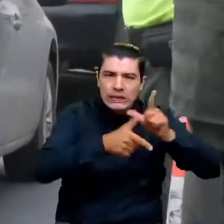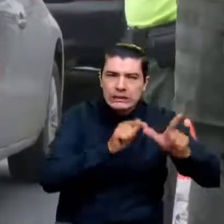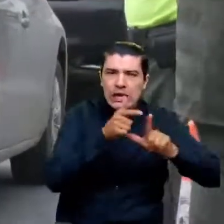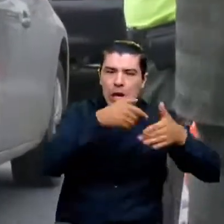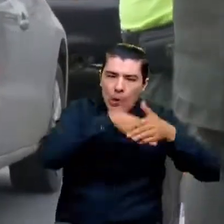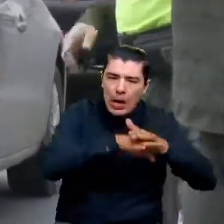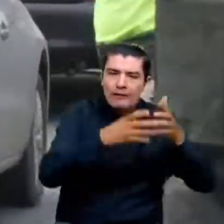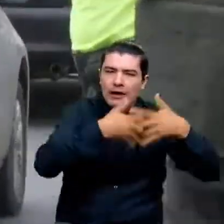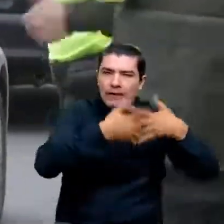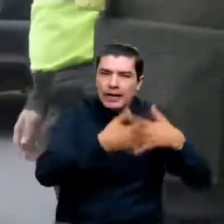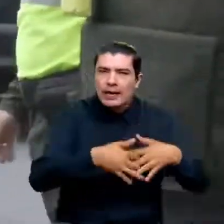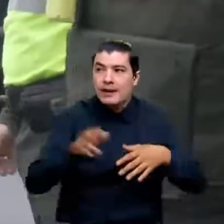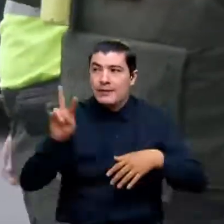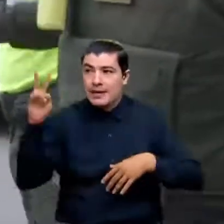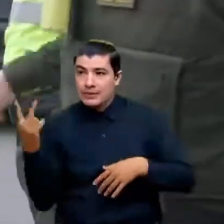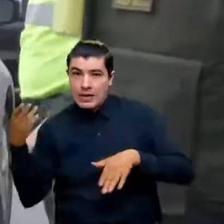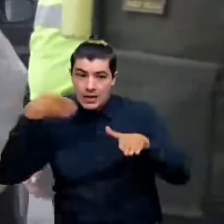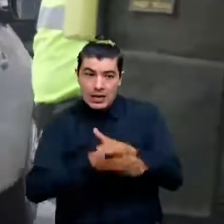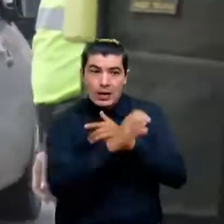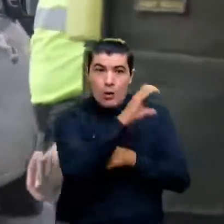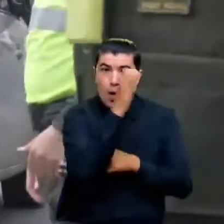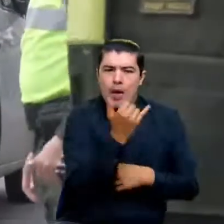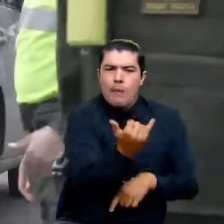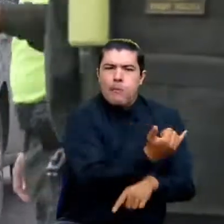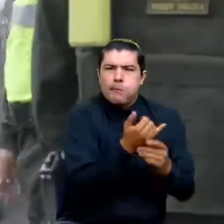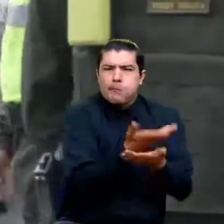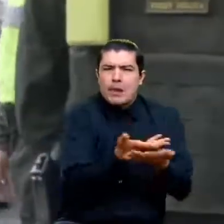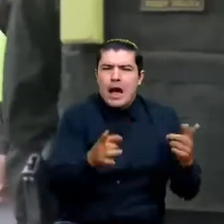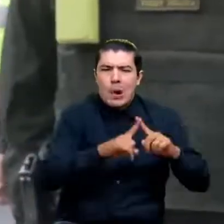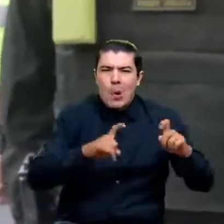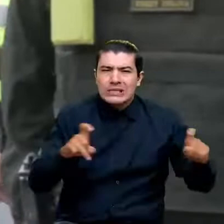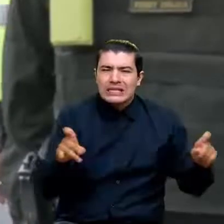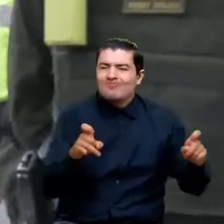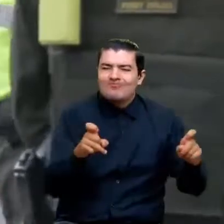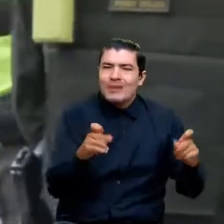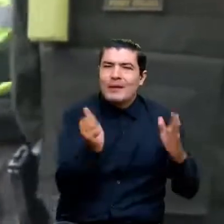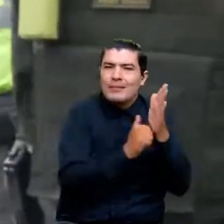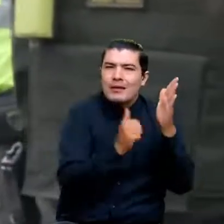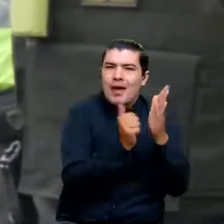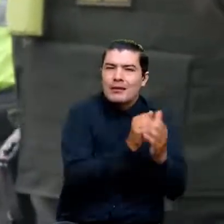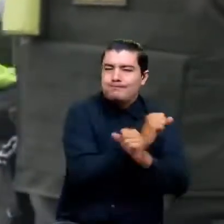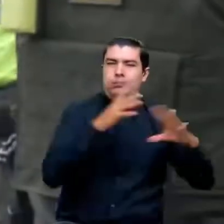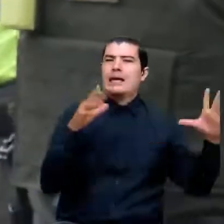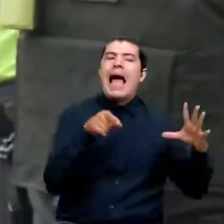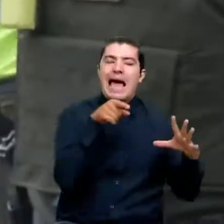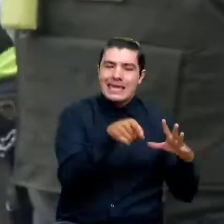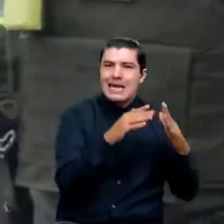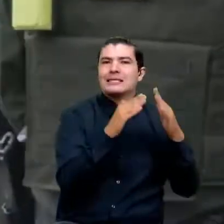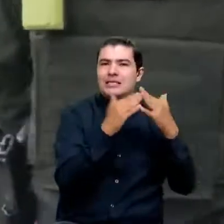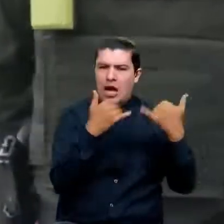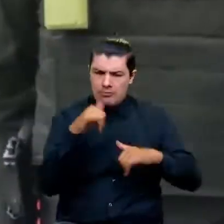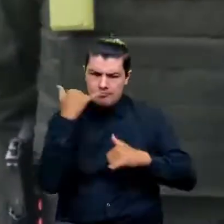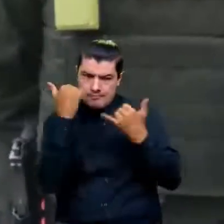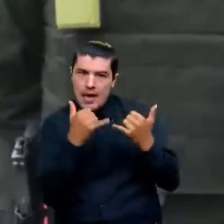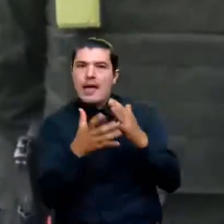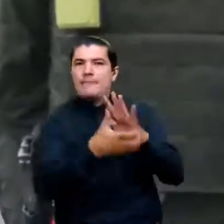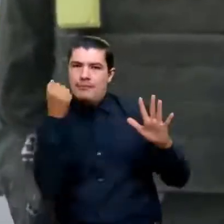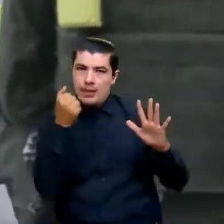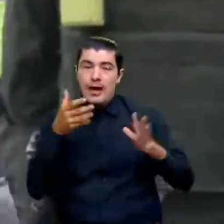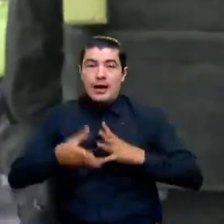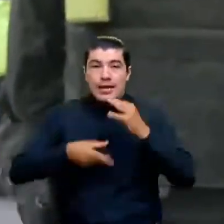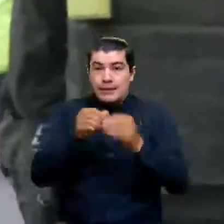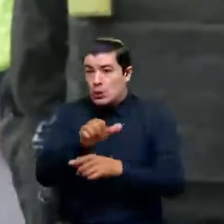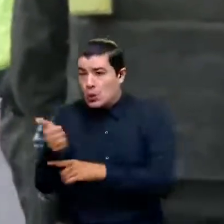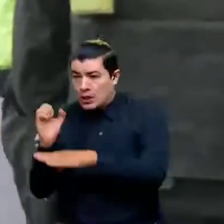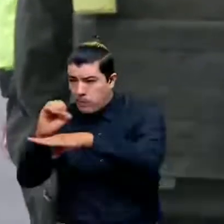logística de Venezuela hacia Colombia en términos de artefactos explosivos. Igualmente, la desarticulación de otras